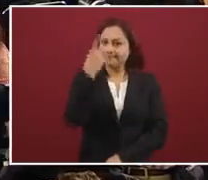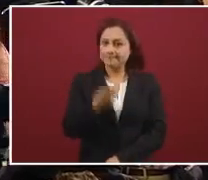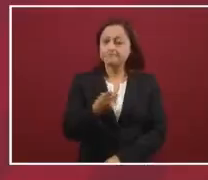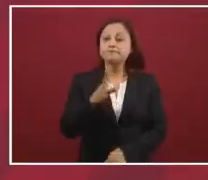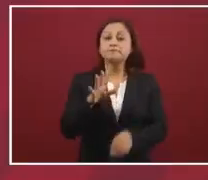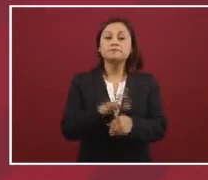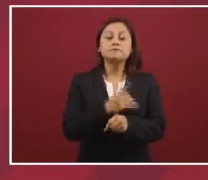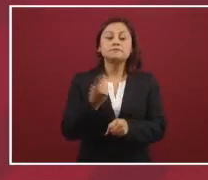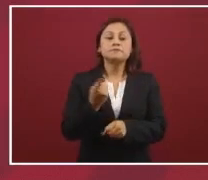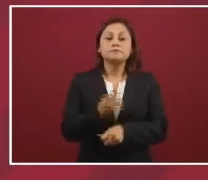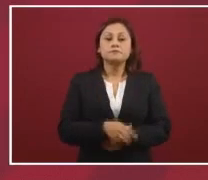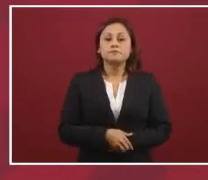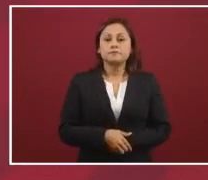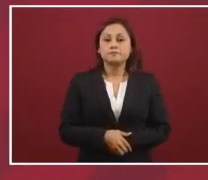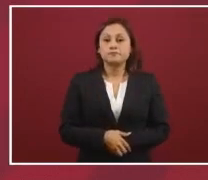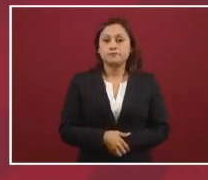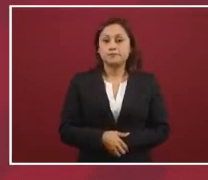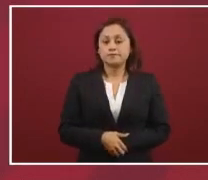Podríamos